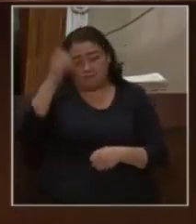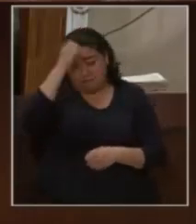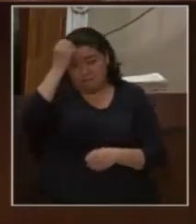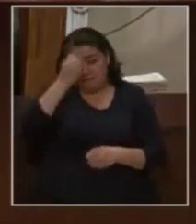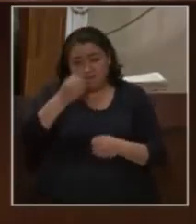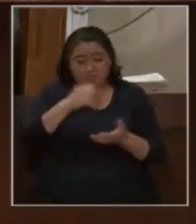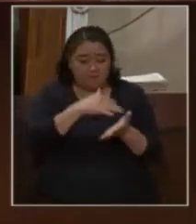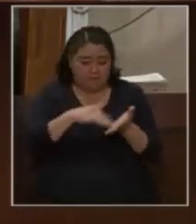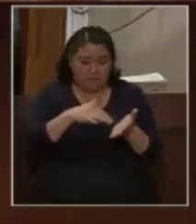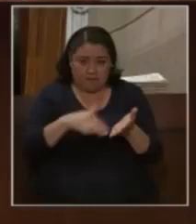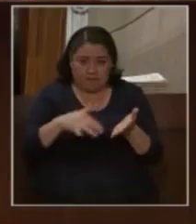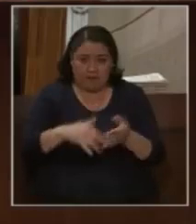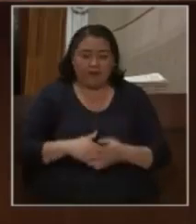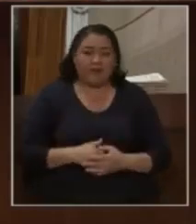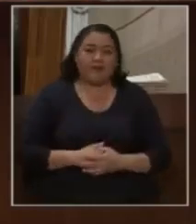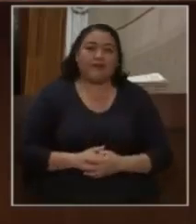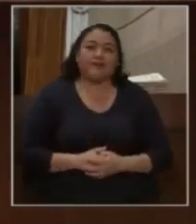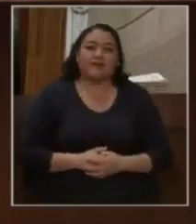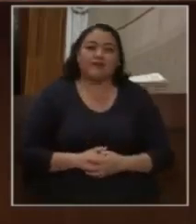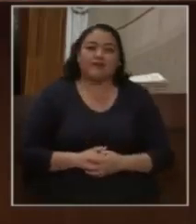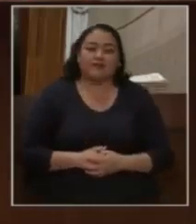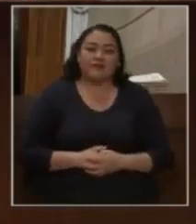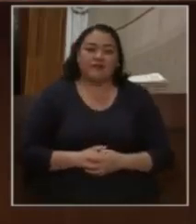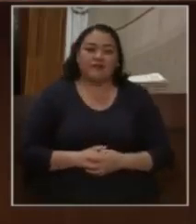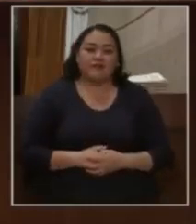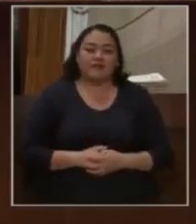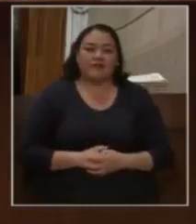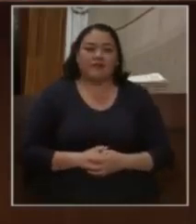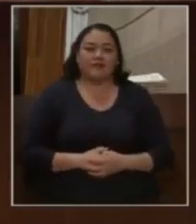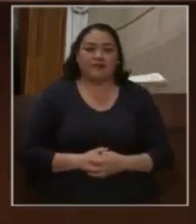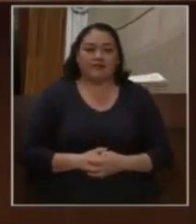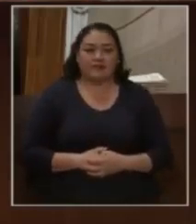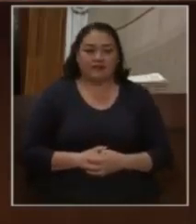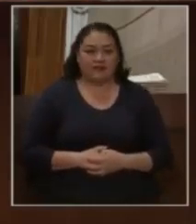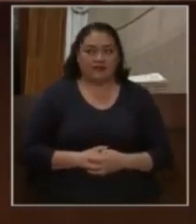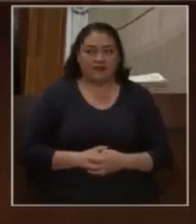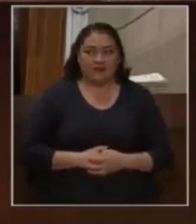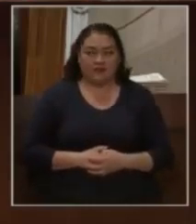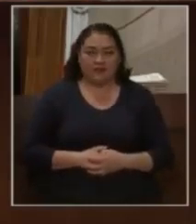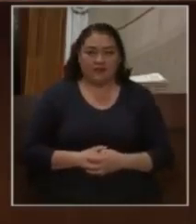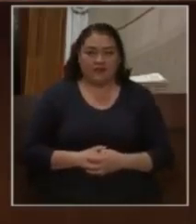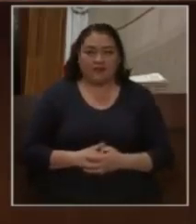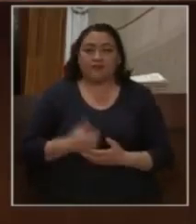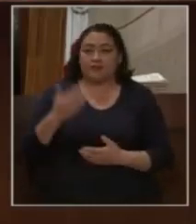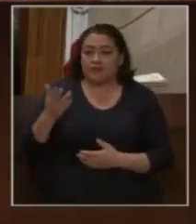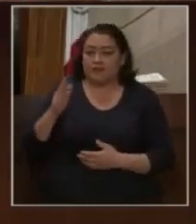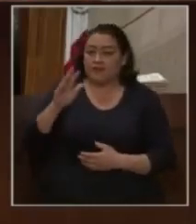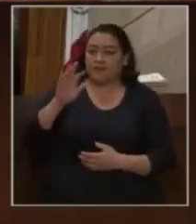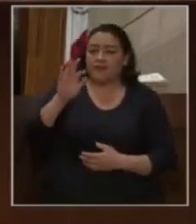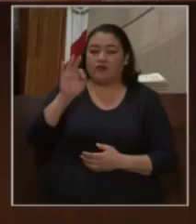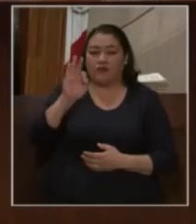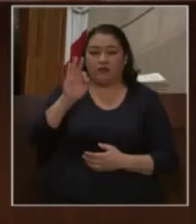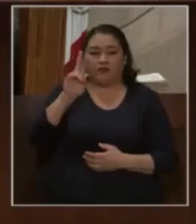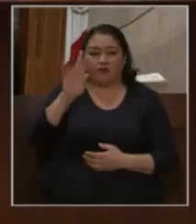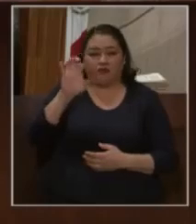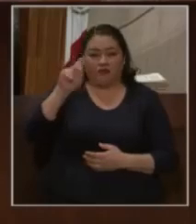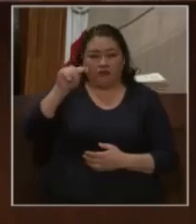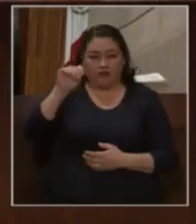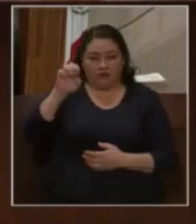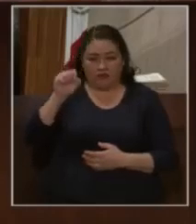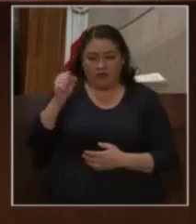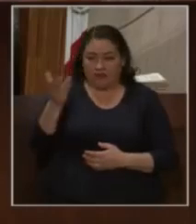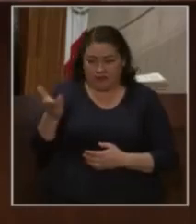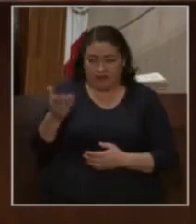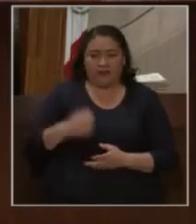proyecto de cuenta. Magistrado Felipe Alfredo Fuentes